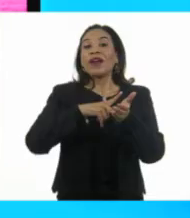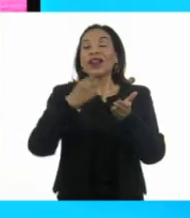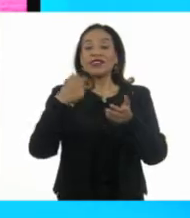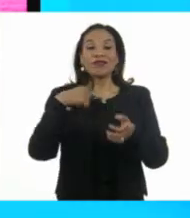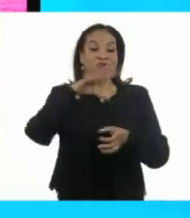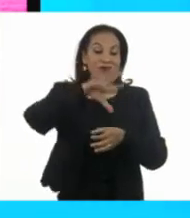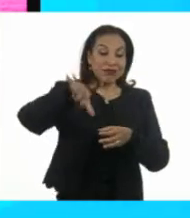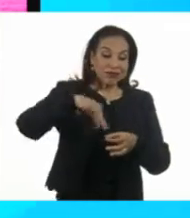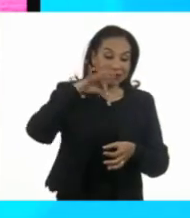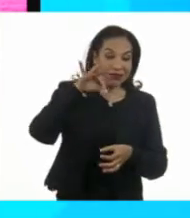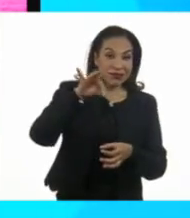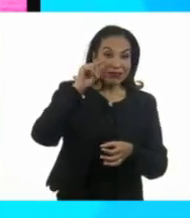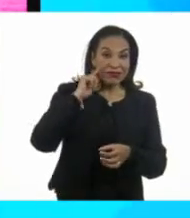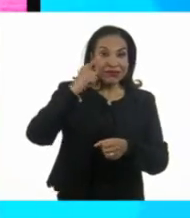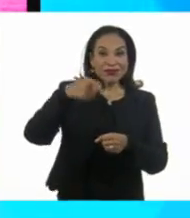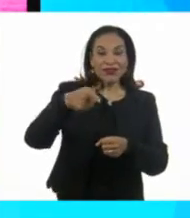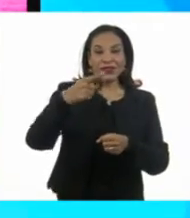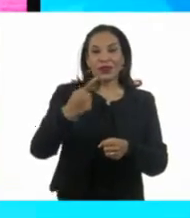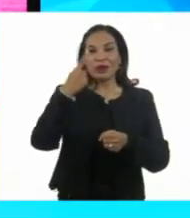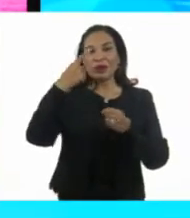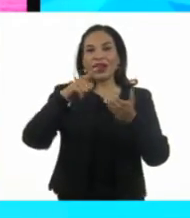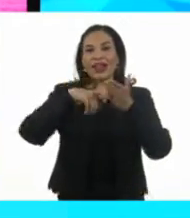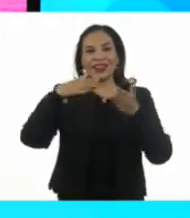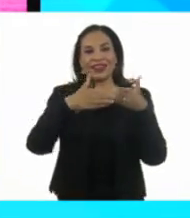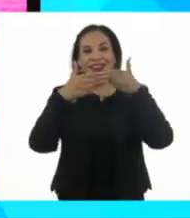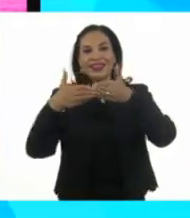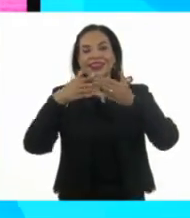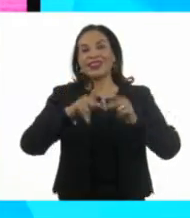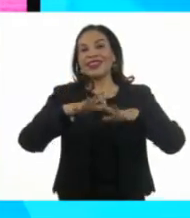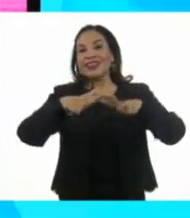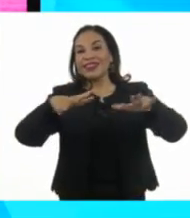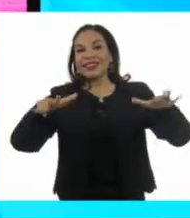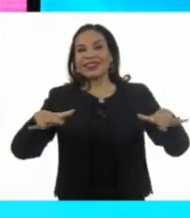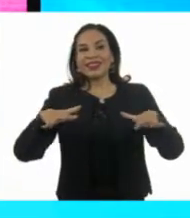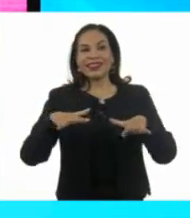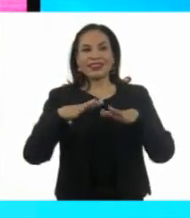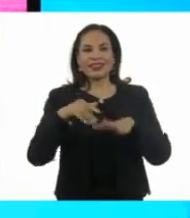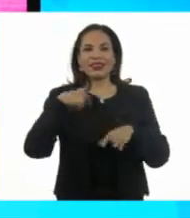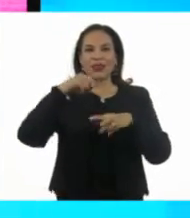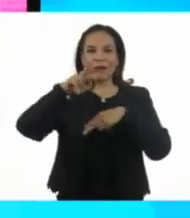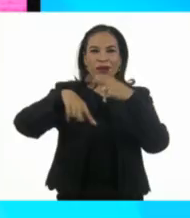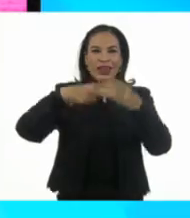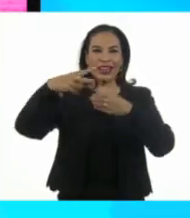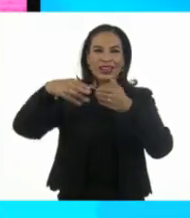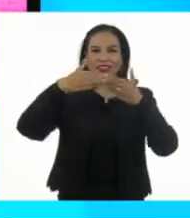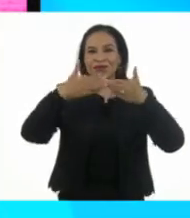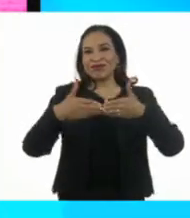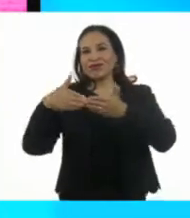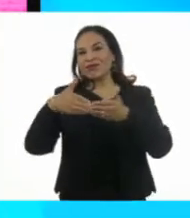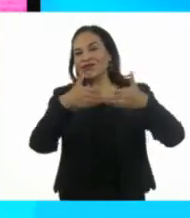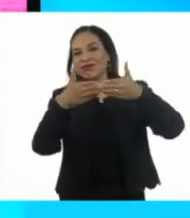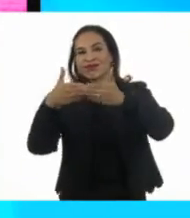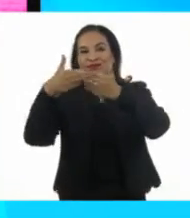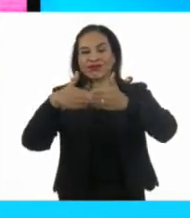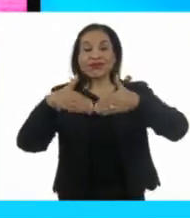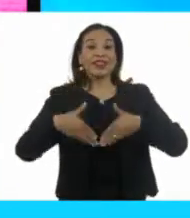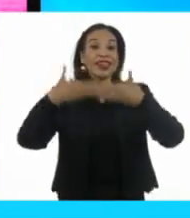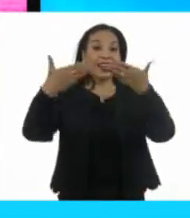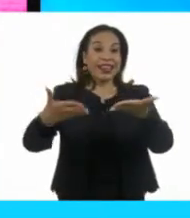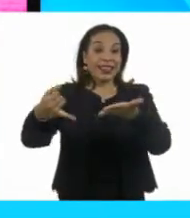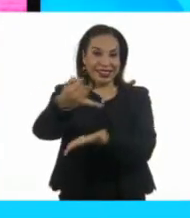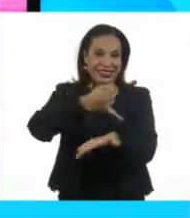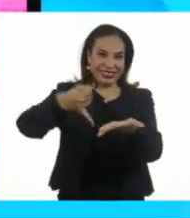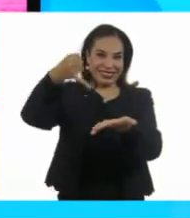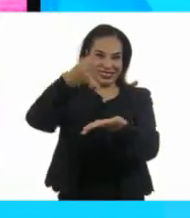Otra vez me encontré una barca en la playa y me fui navegando y a una